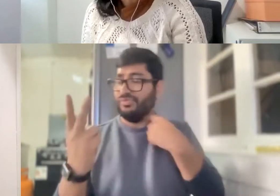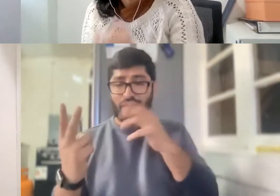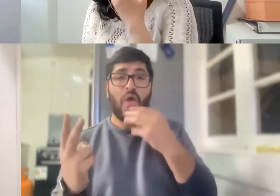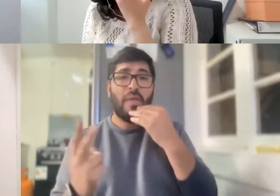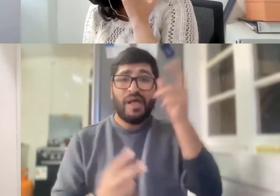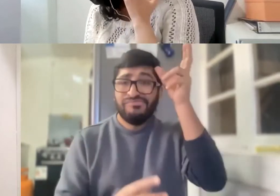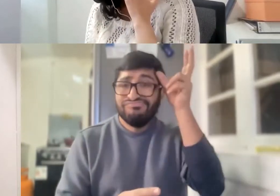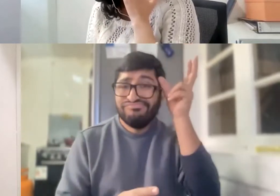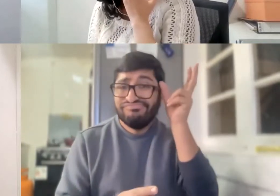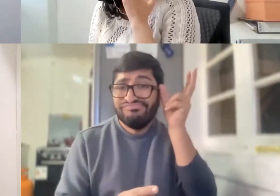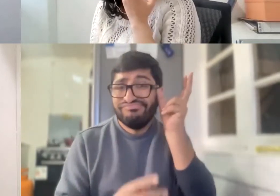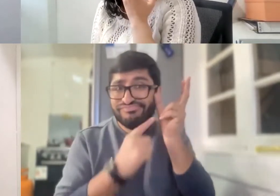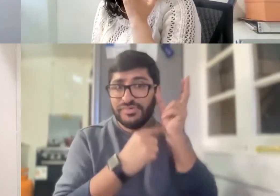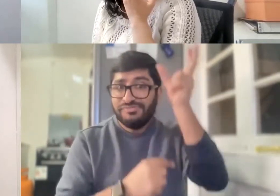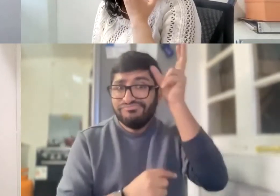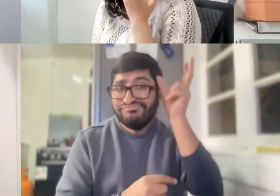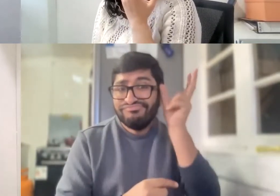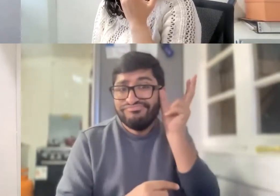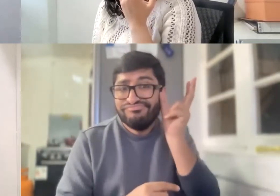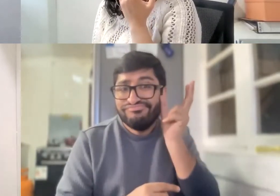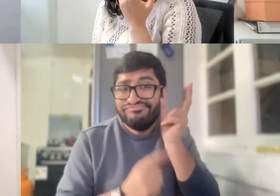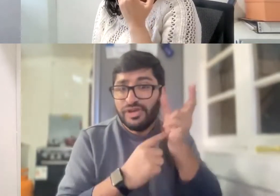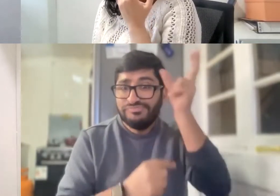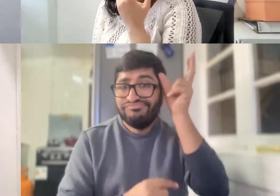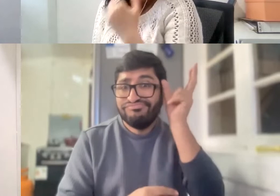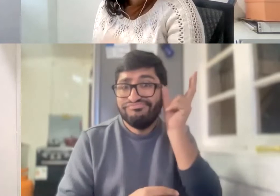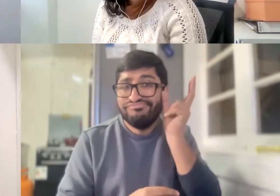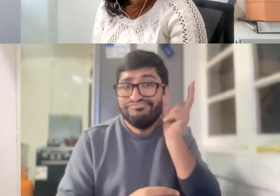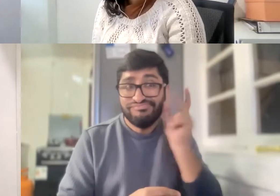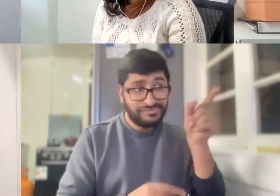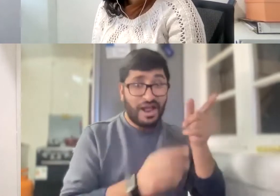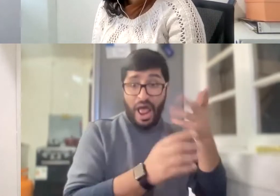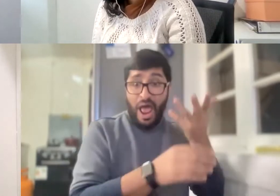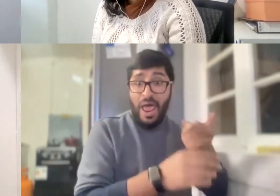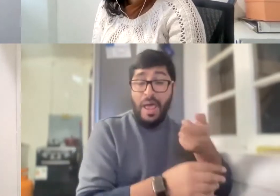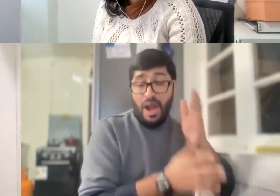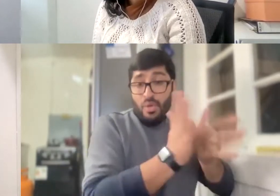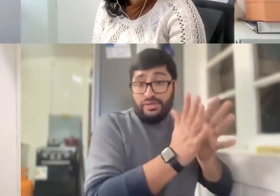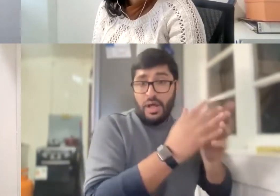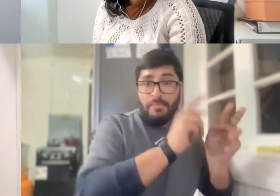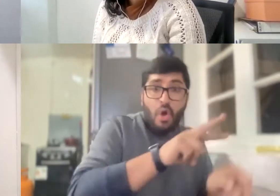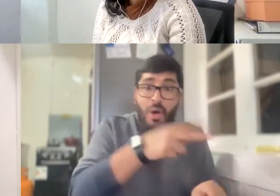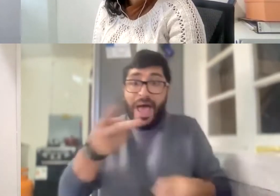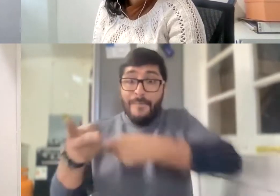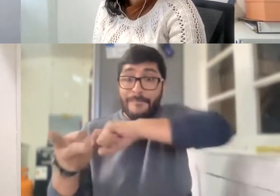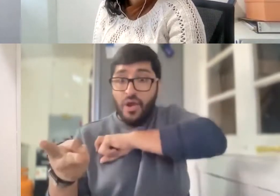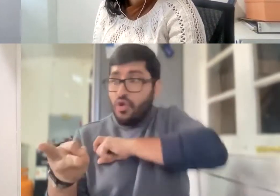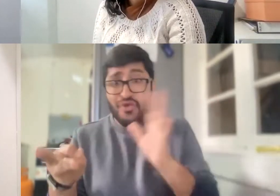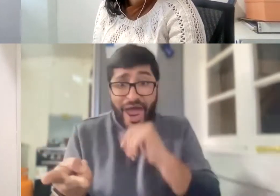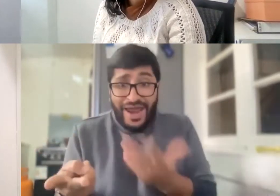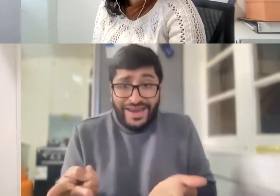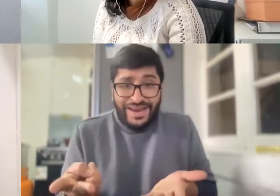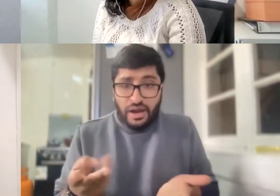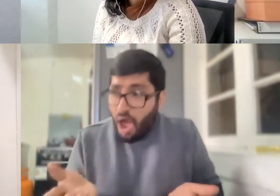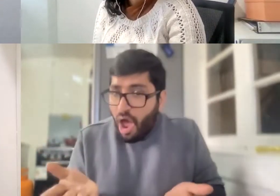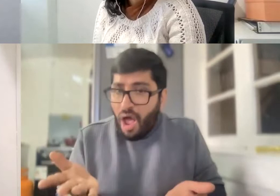O sea, claro, esta seña así con esa expresión no tiene un significado. Si lo quiero